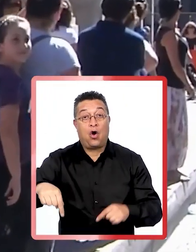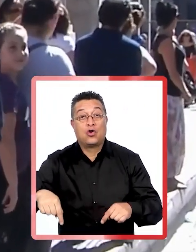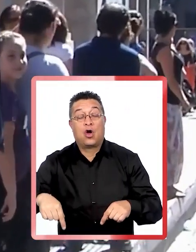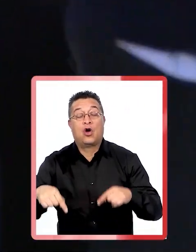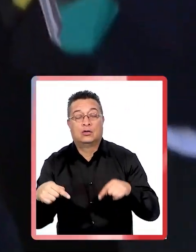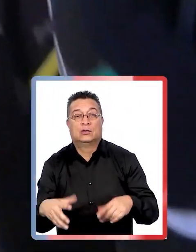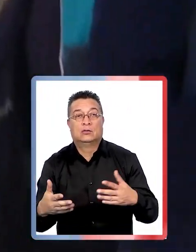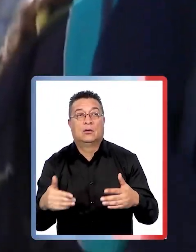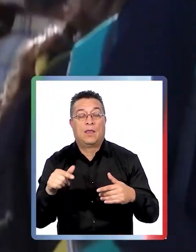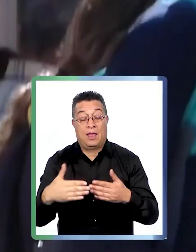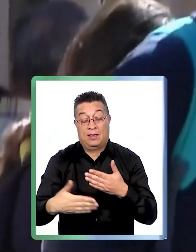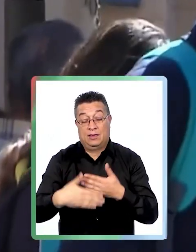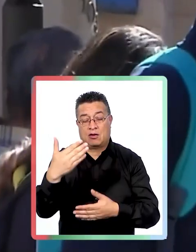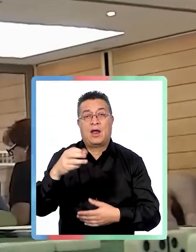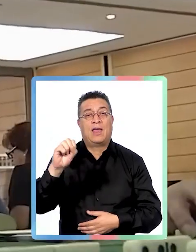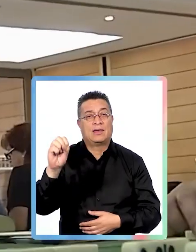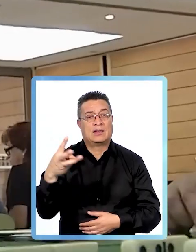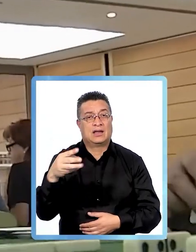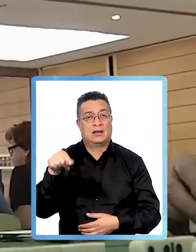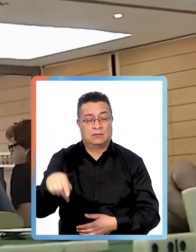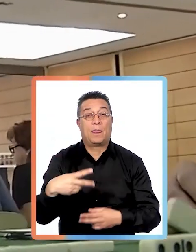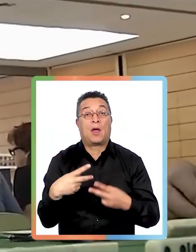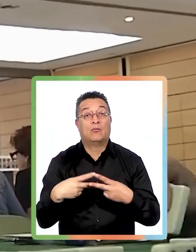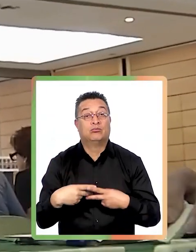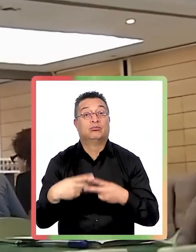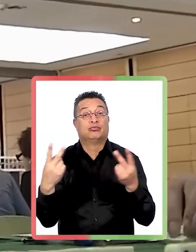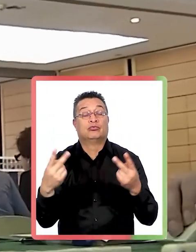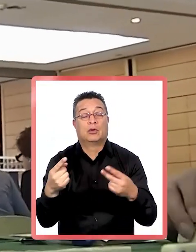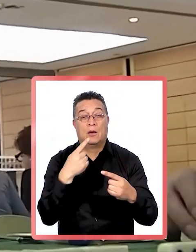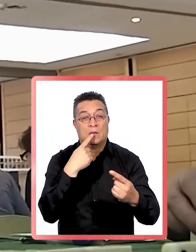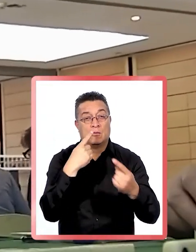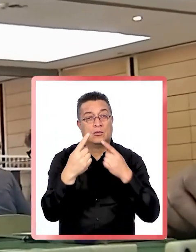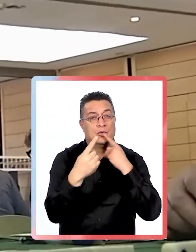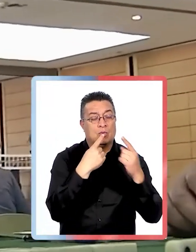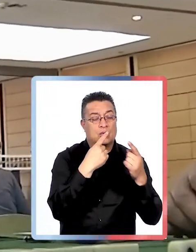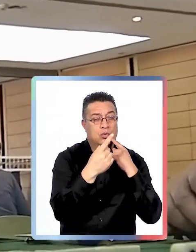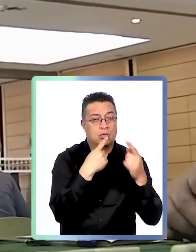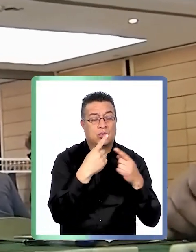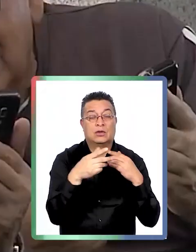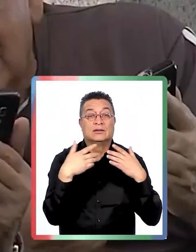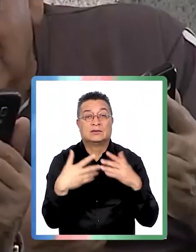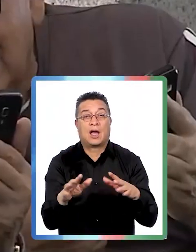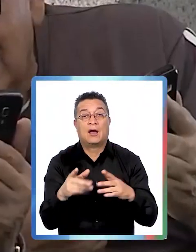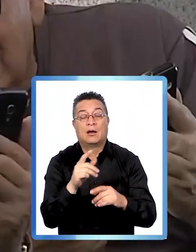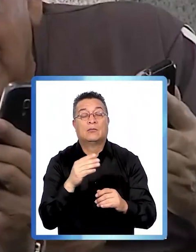me parece que hoy el diario La Tercera publica una encuesta que se